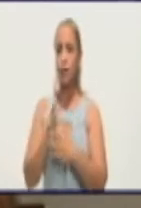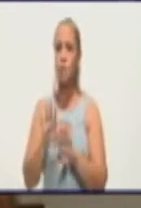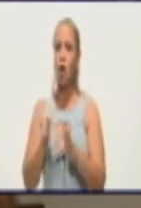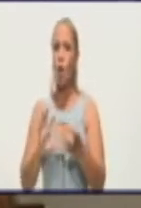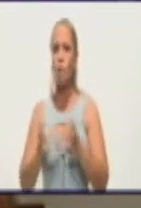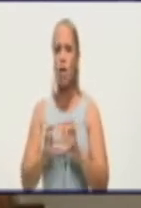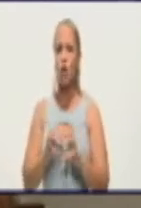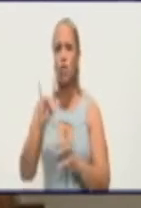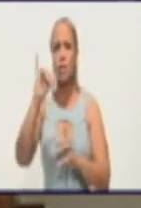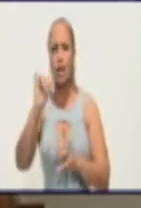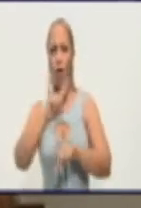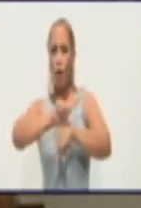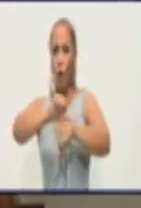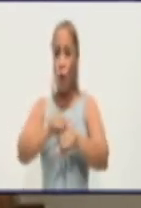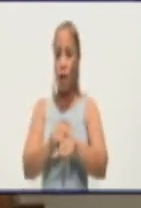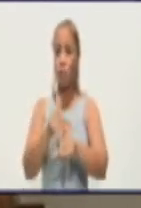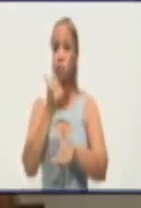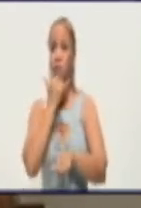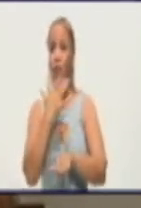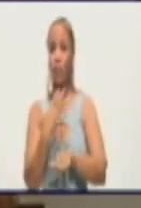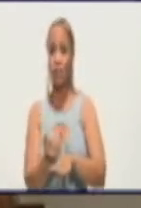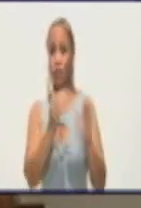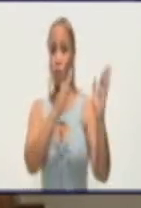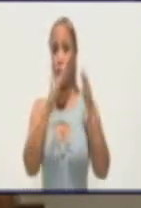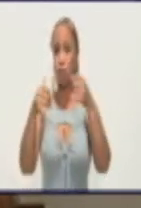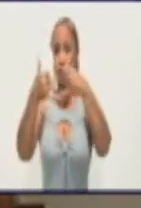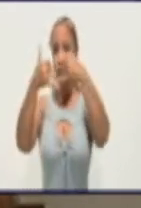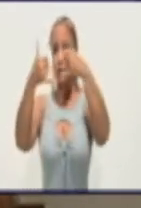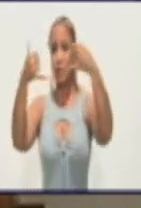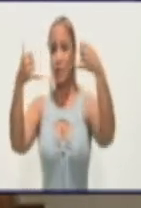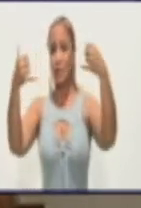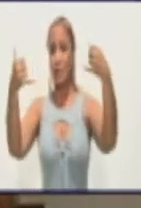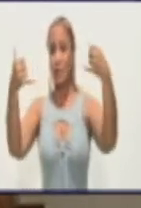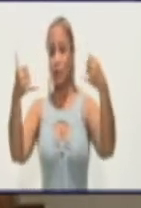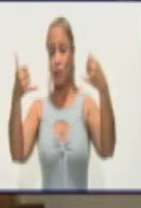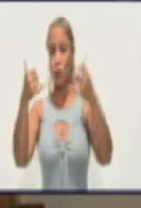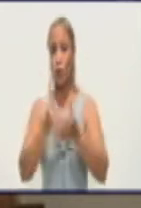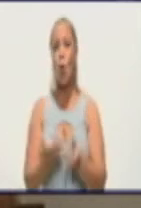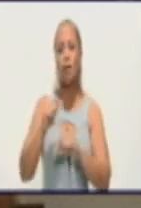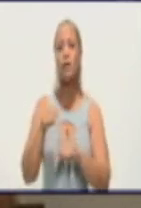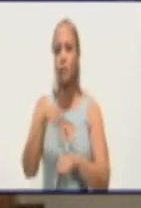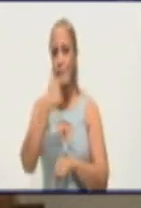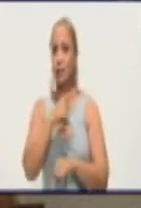hora de afectación por circuito que eso ayer se logró y no repetir